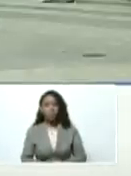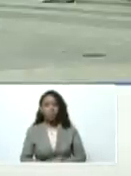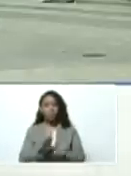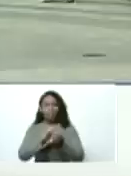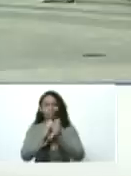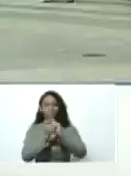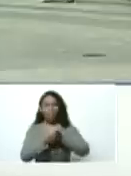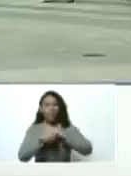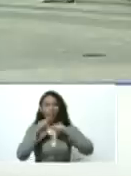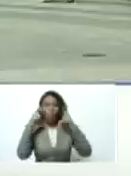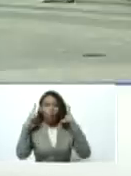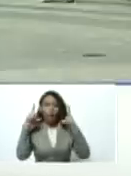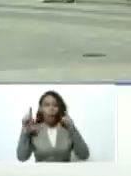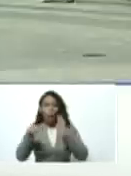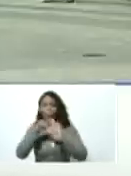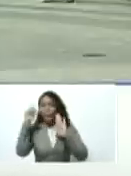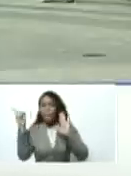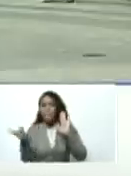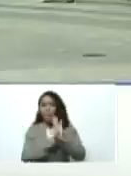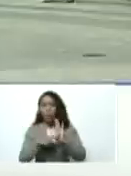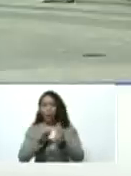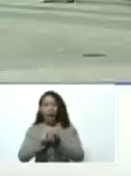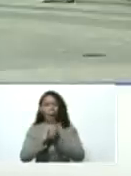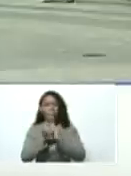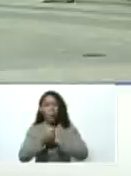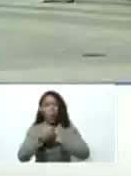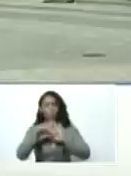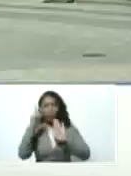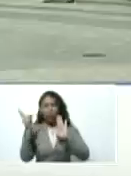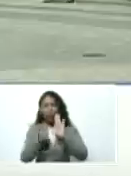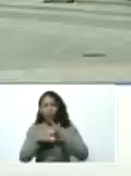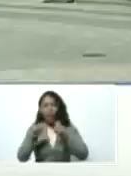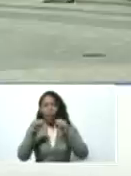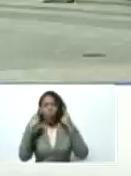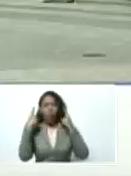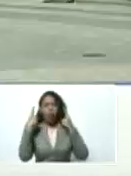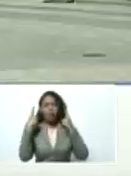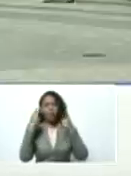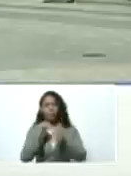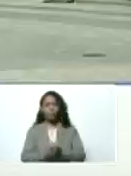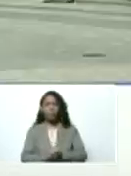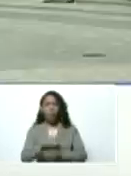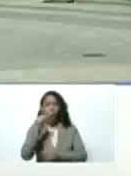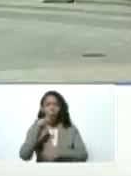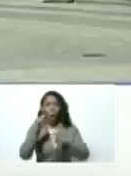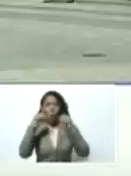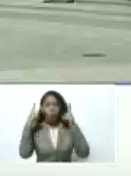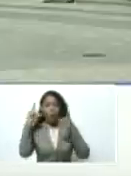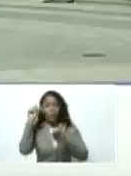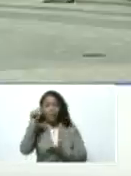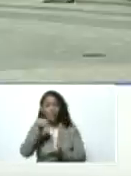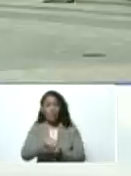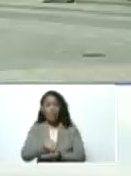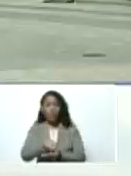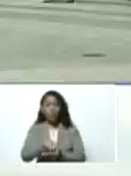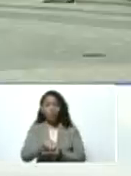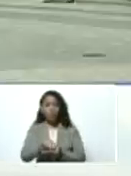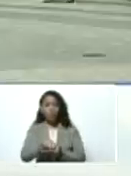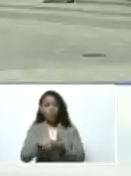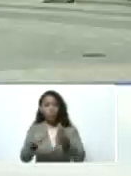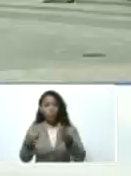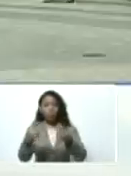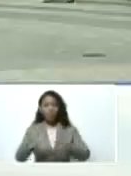Transformó La Guaira completamente, cambió La Guaira de punta a punta. Hoy La Guaira es el centro de